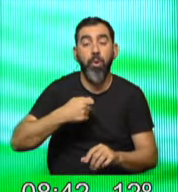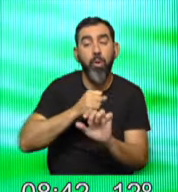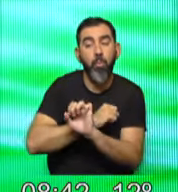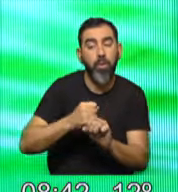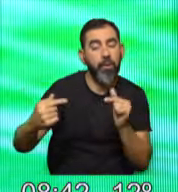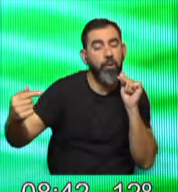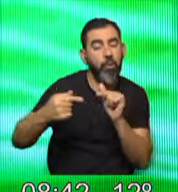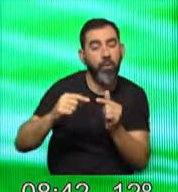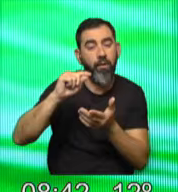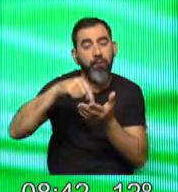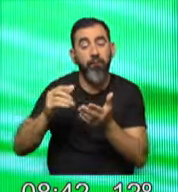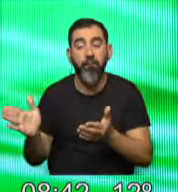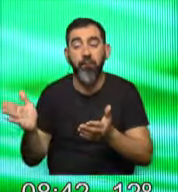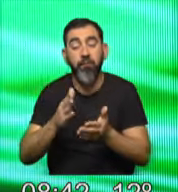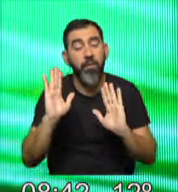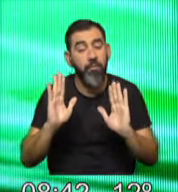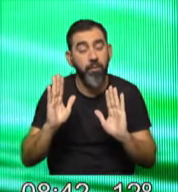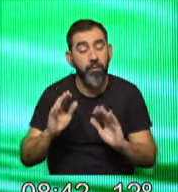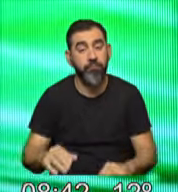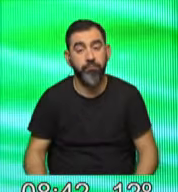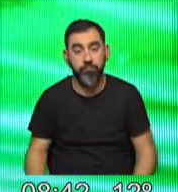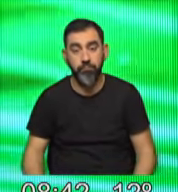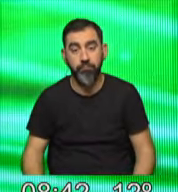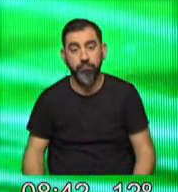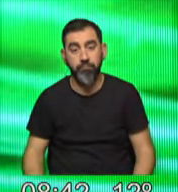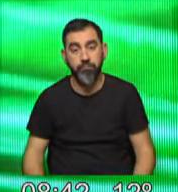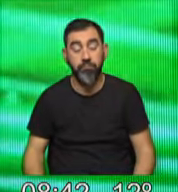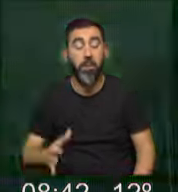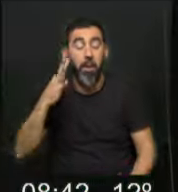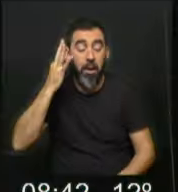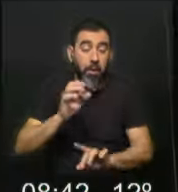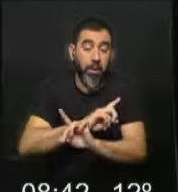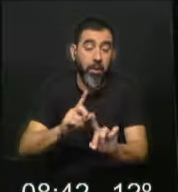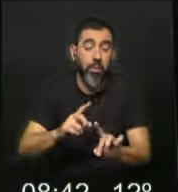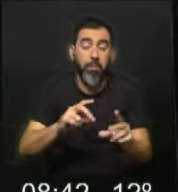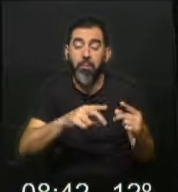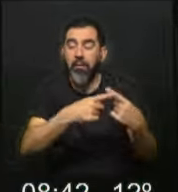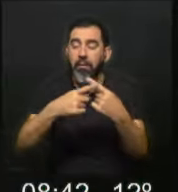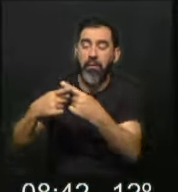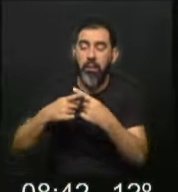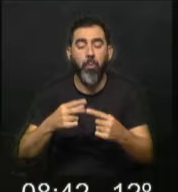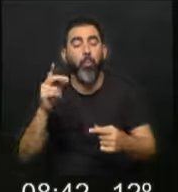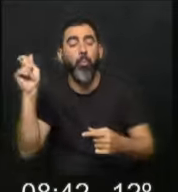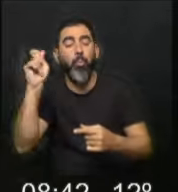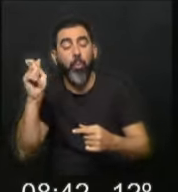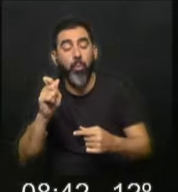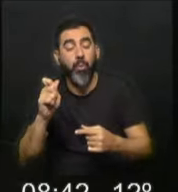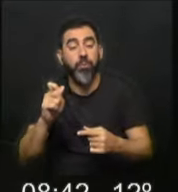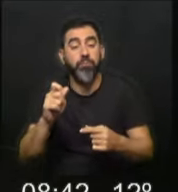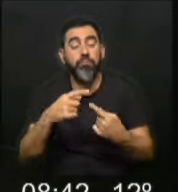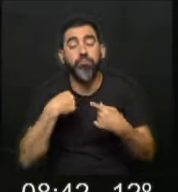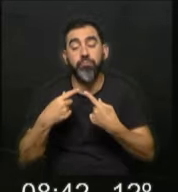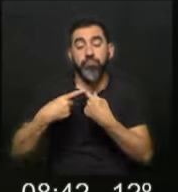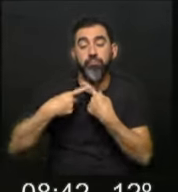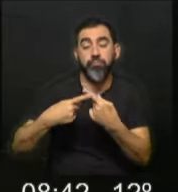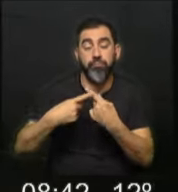de la recolección de firmas por lo menos en primera instancia yo no no creo pero desde el punto de vista de la polémica pública nosotros vamos a polemizar